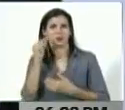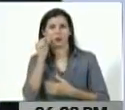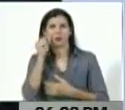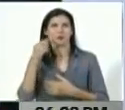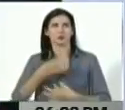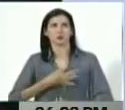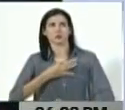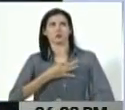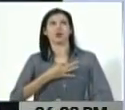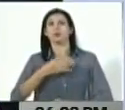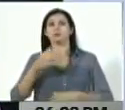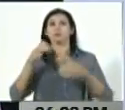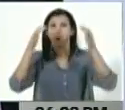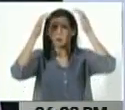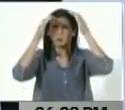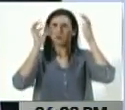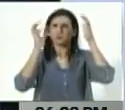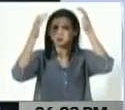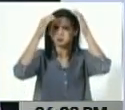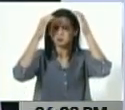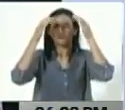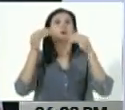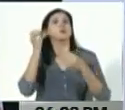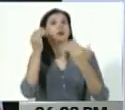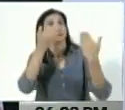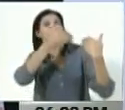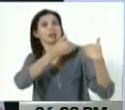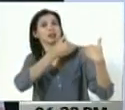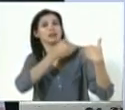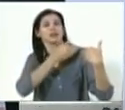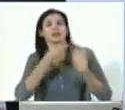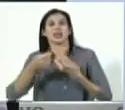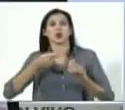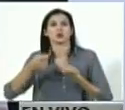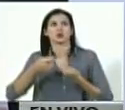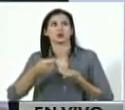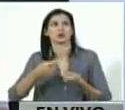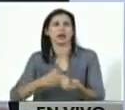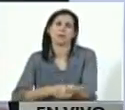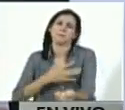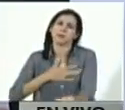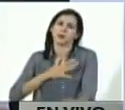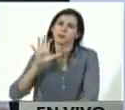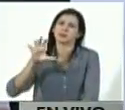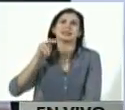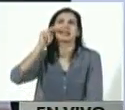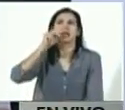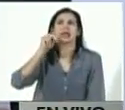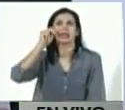Saludo a la encargada de negocios de nuestra hermana Nigeria.